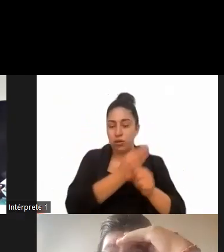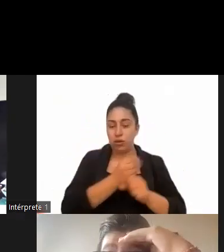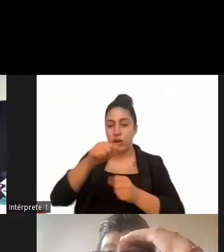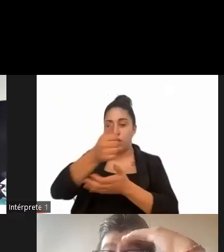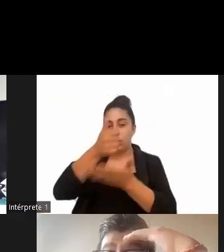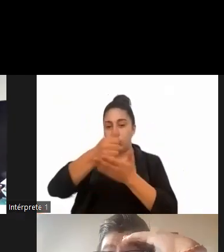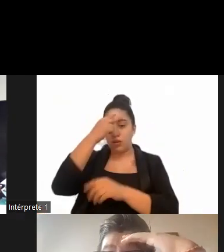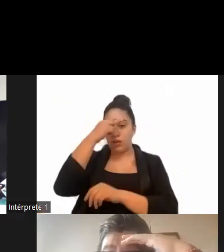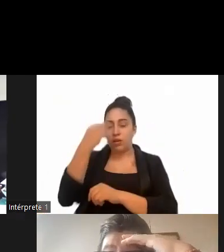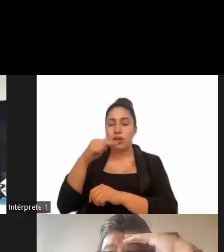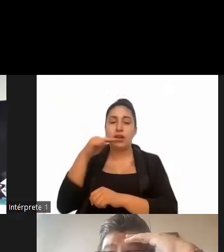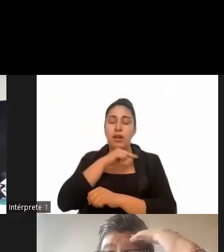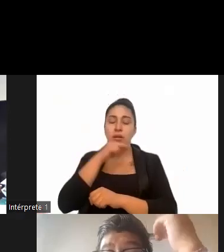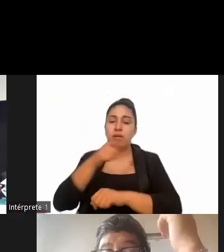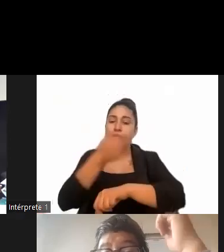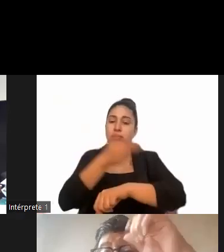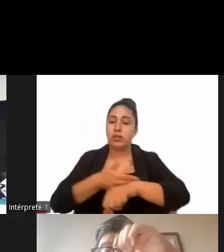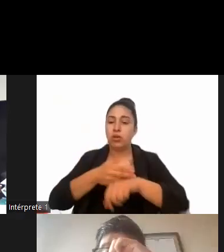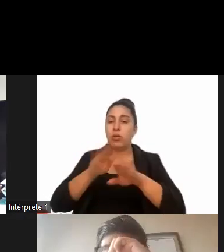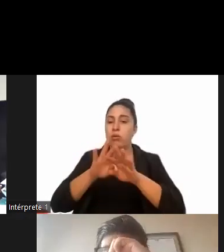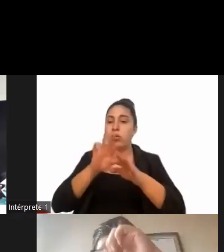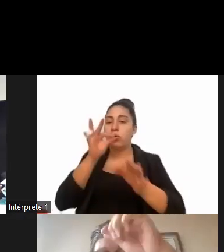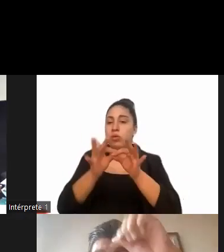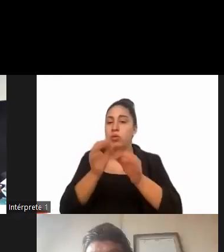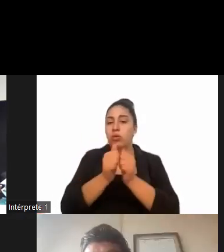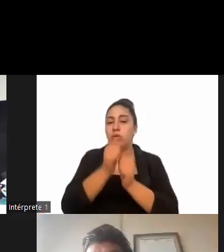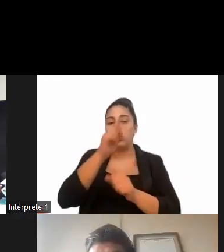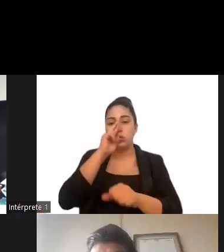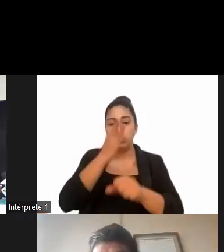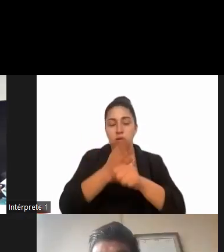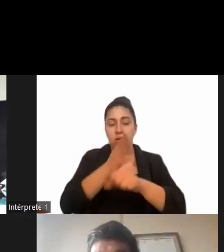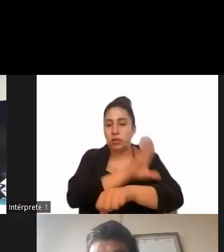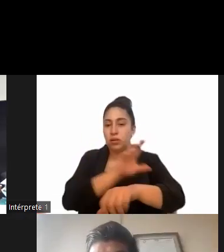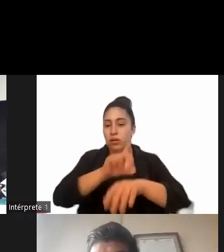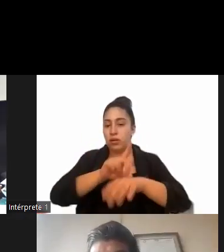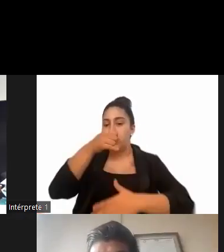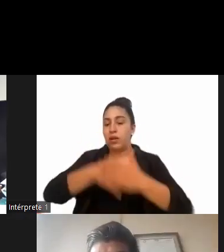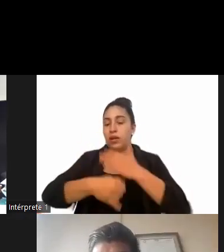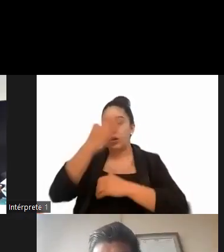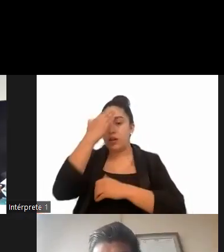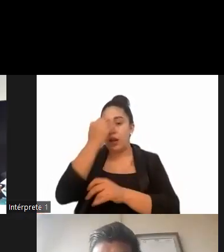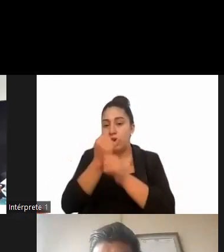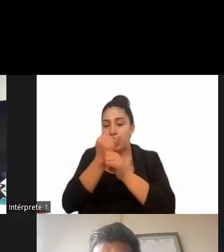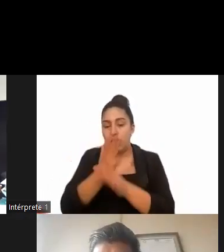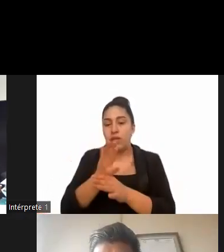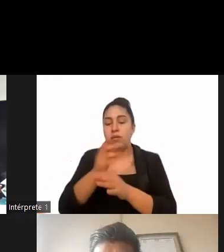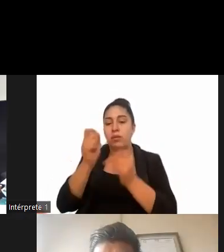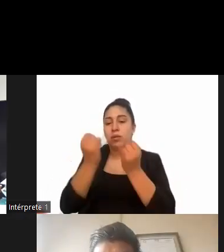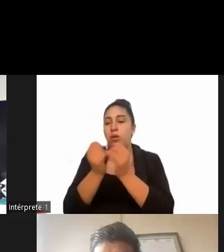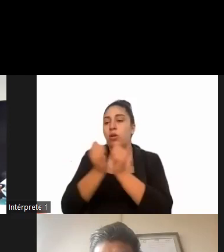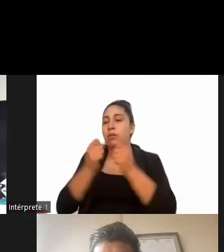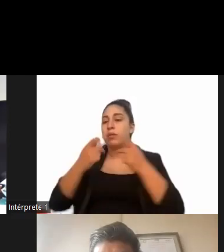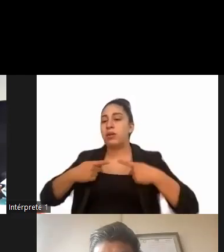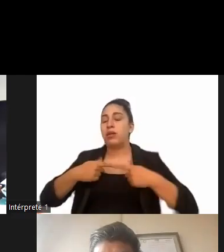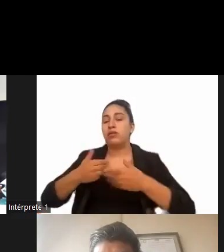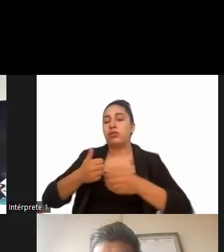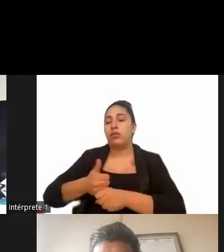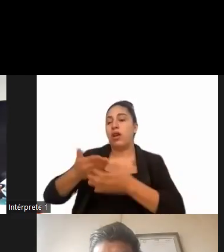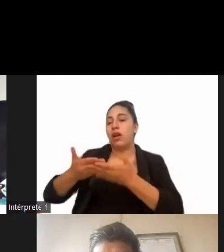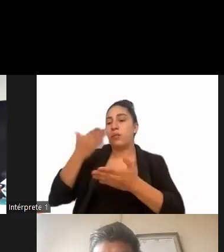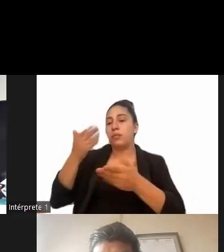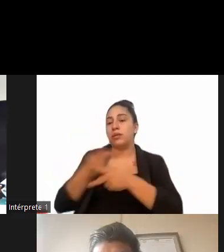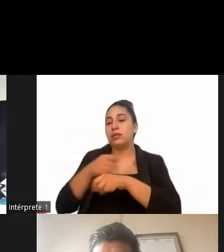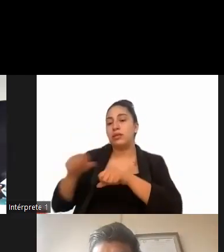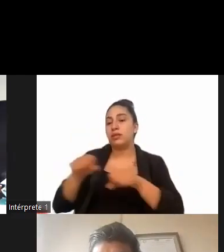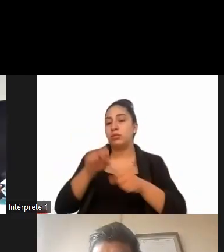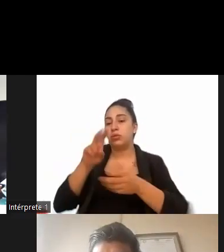acciones inmediatas derivadas de su obligación con la transparencia y rendición de cuentas y con los ciudadanos afectados por el sismo de 2017. En